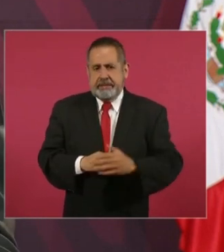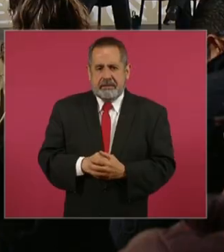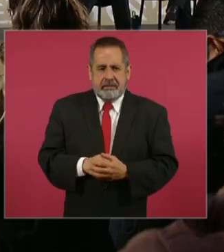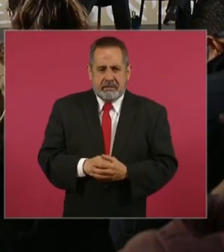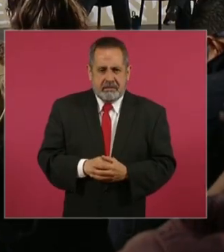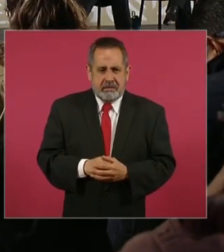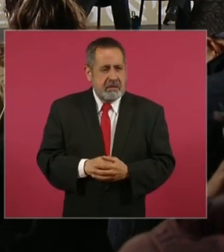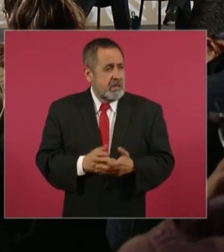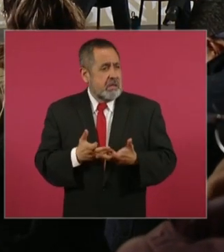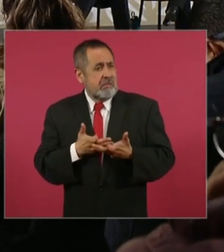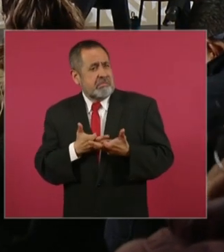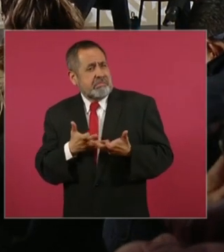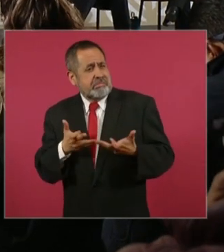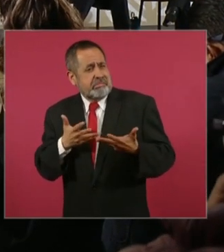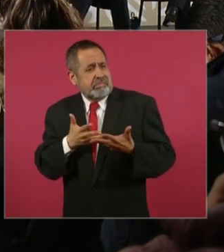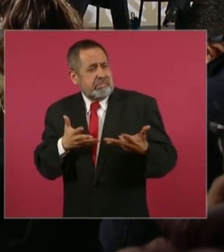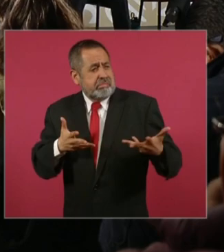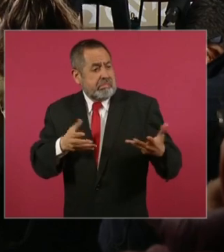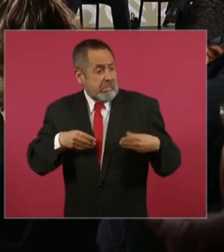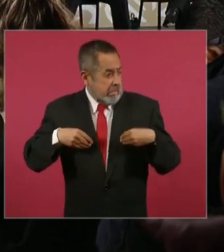toda esa extensión,